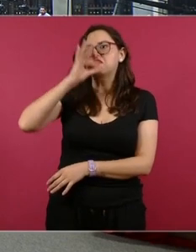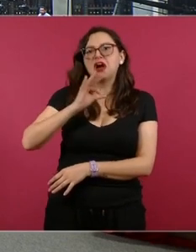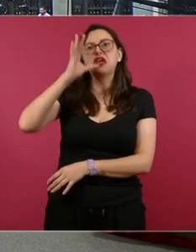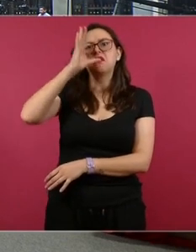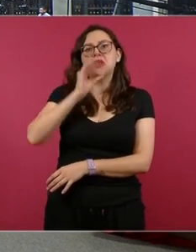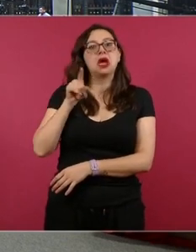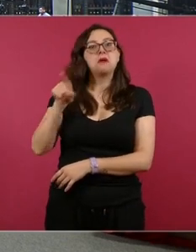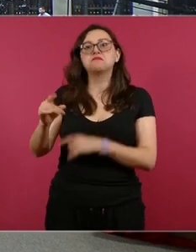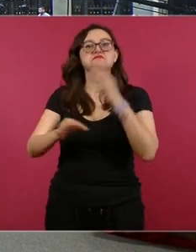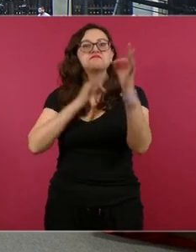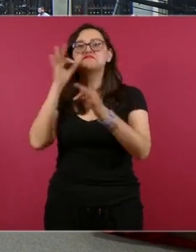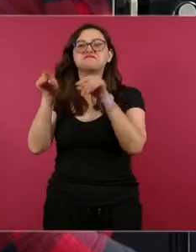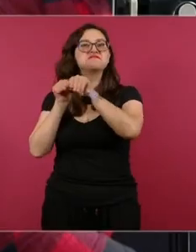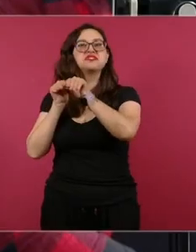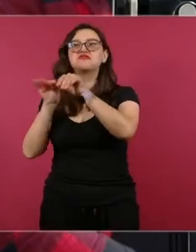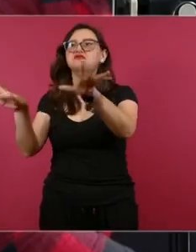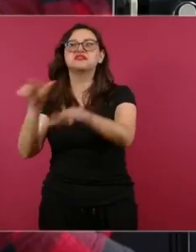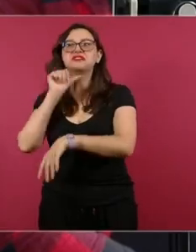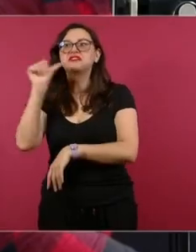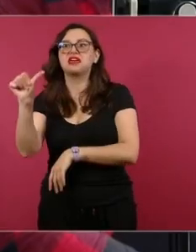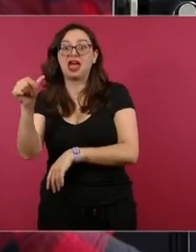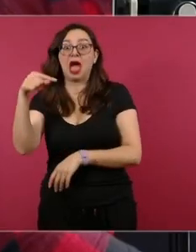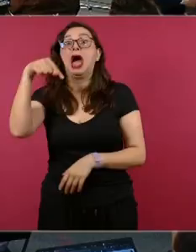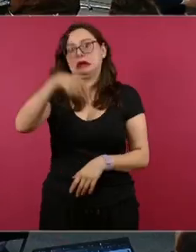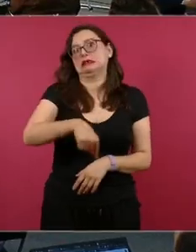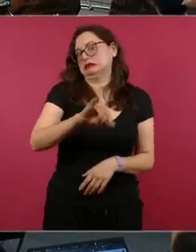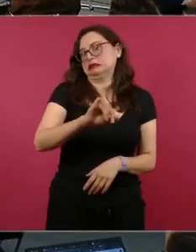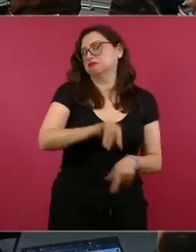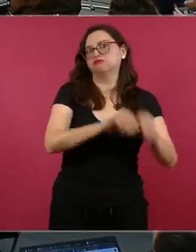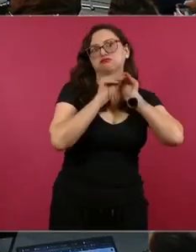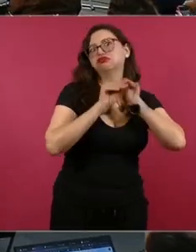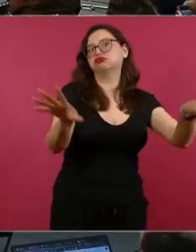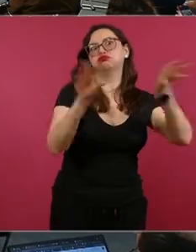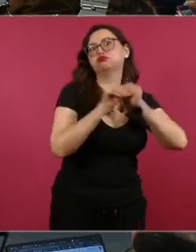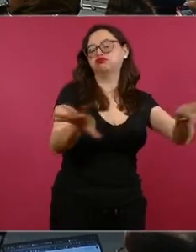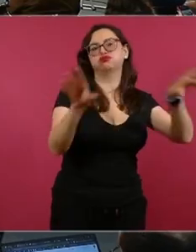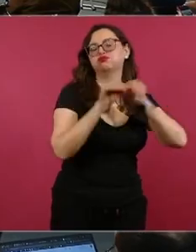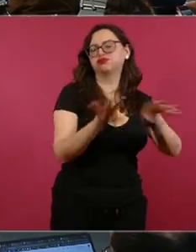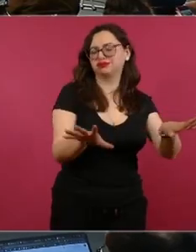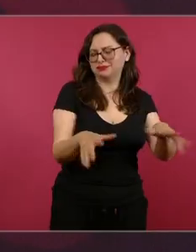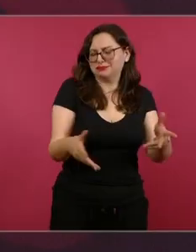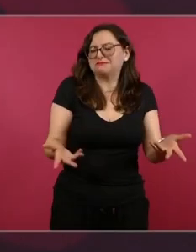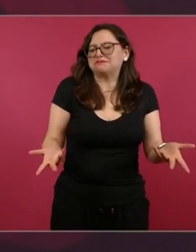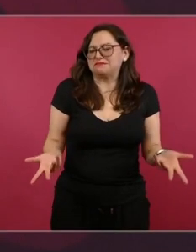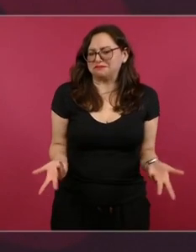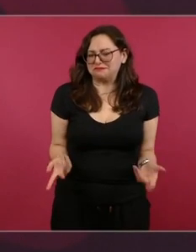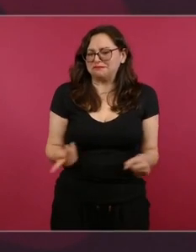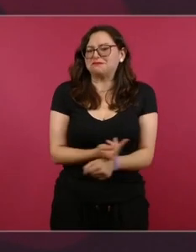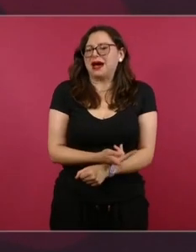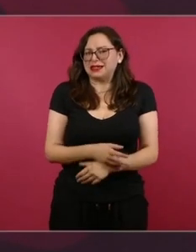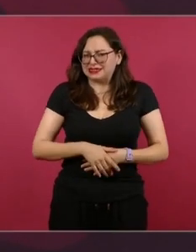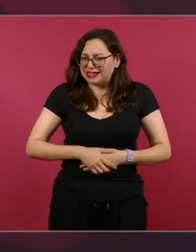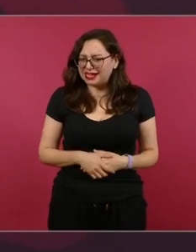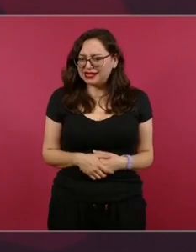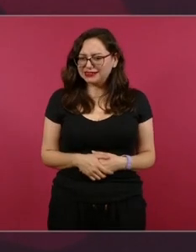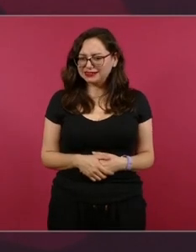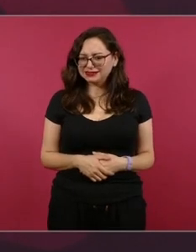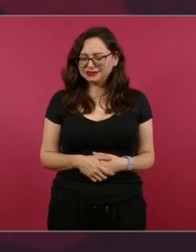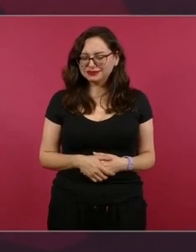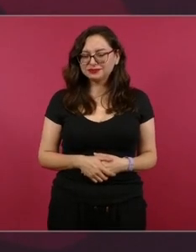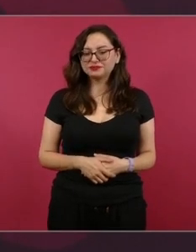México. Su opinión referente a esto, por favor. Pues que es parte de